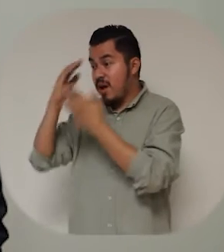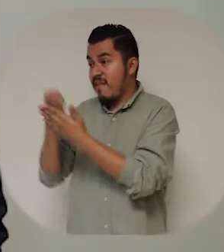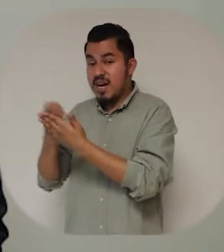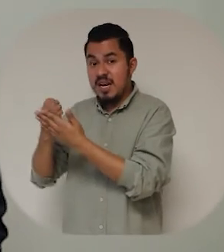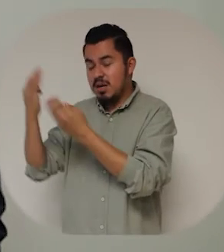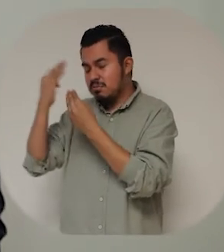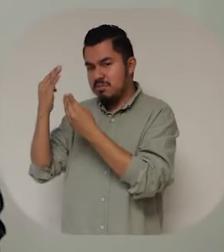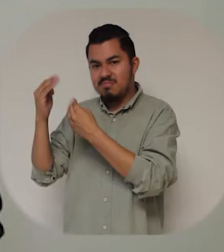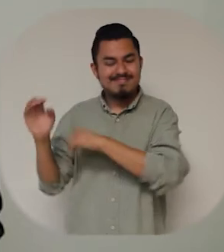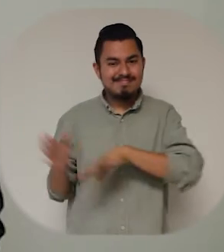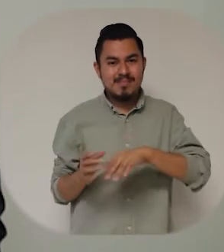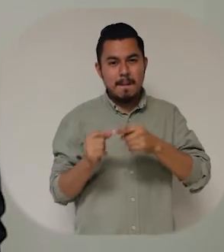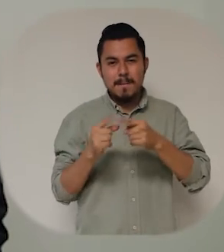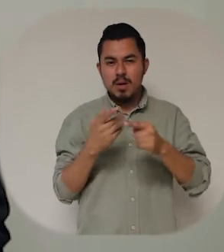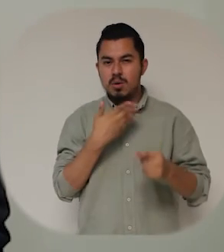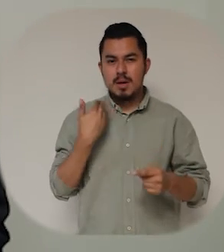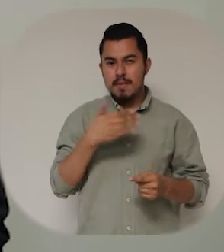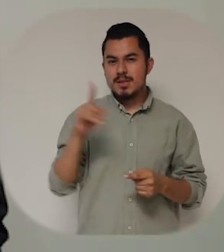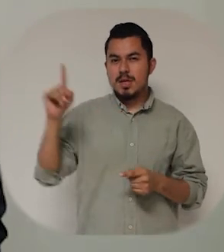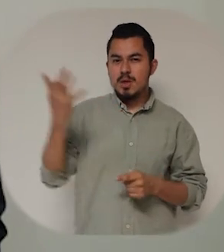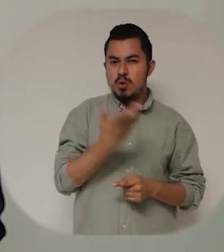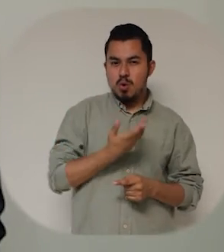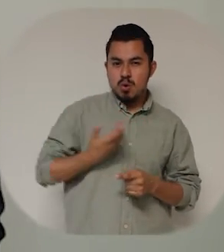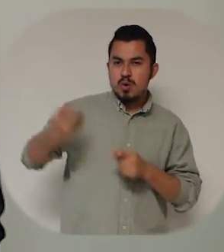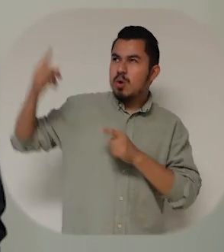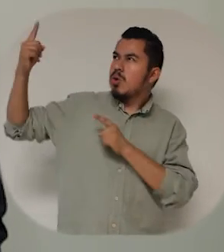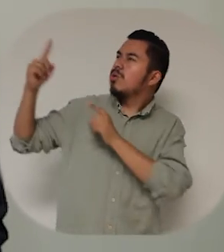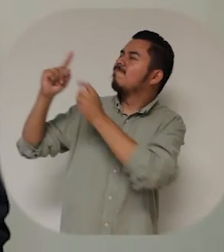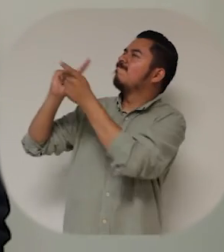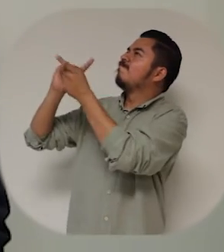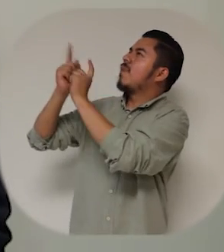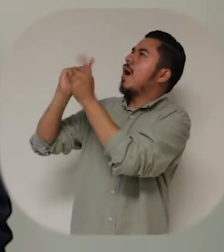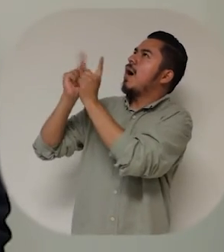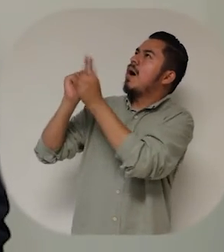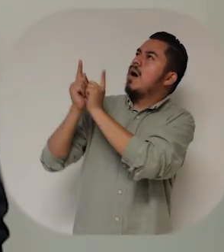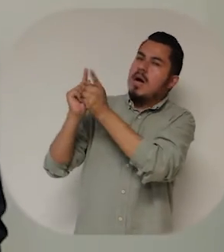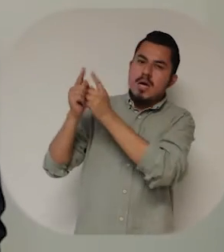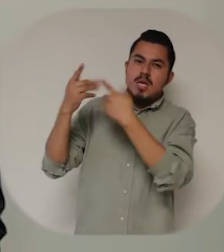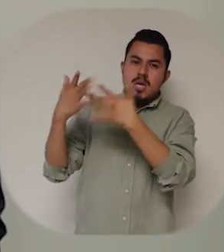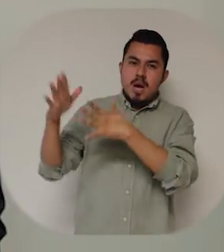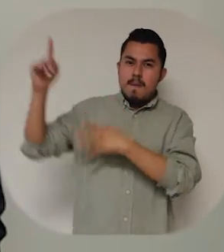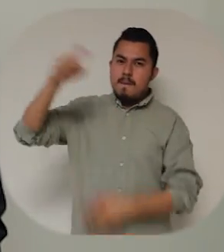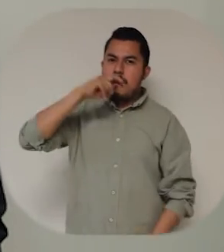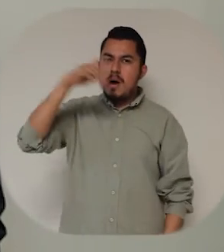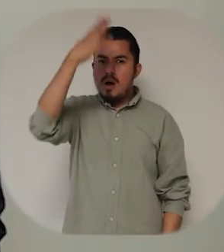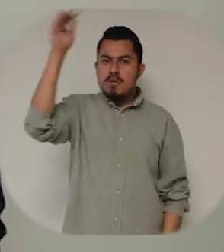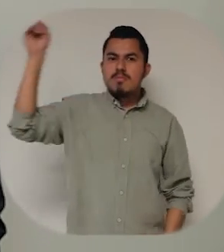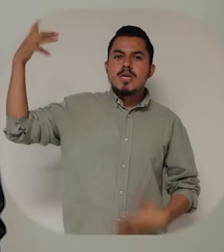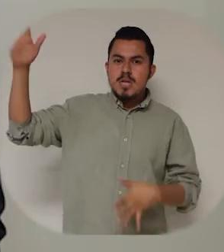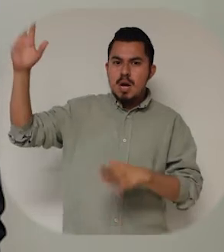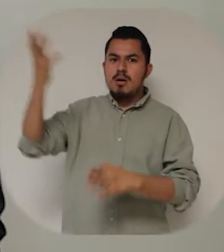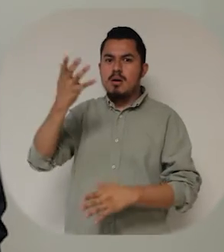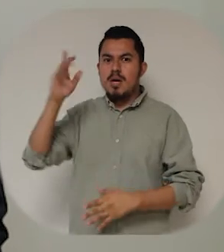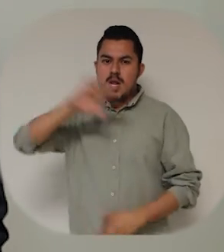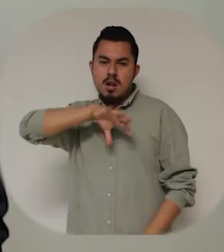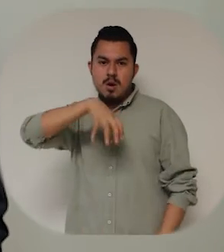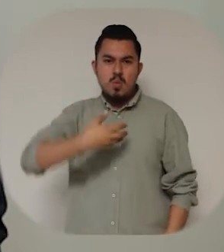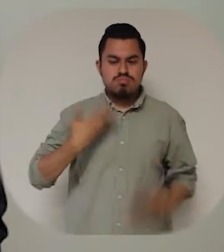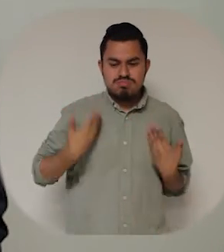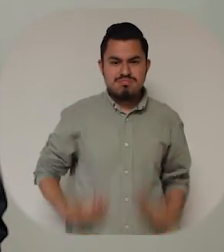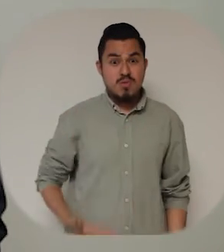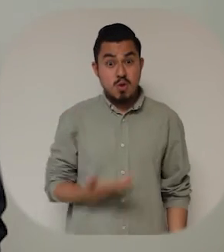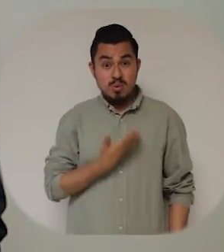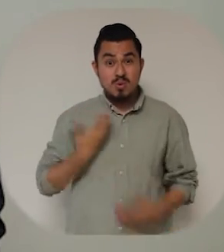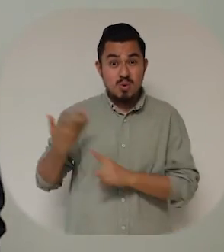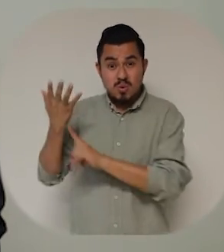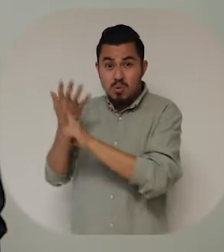esta relación correcta con Dios, el hecho de que Él es nuestro Padre, que Él es nuestro amo y que nosotros somos sus siervos